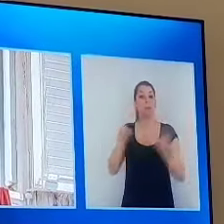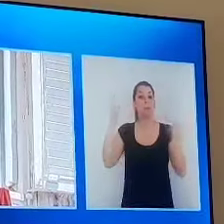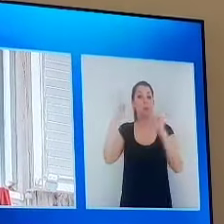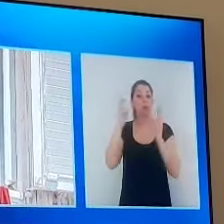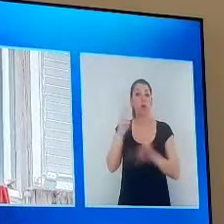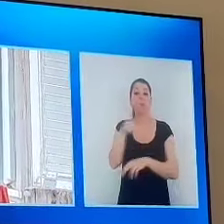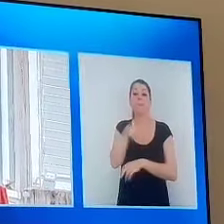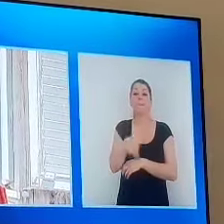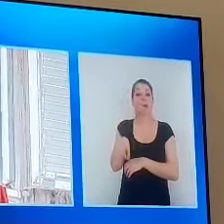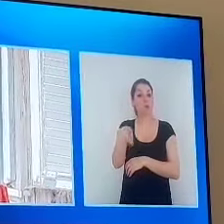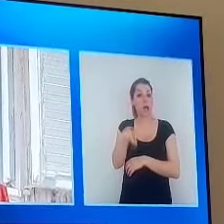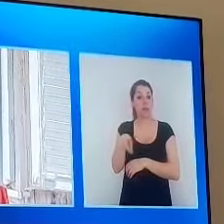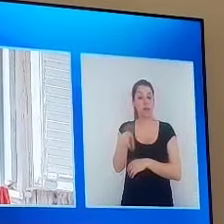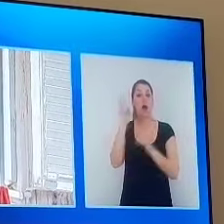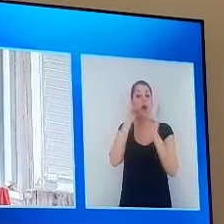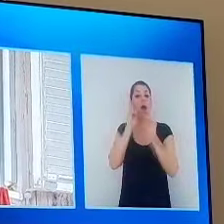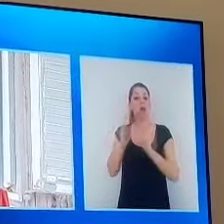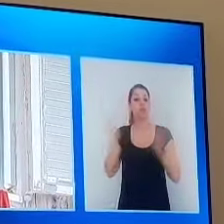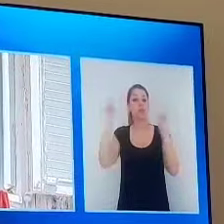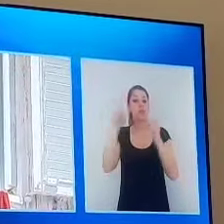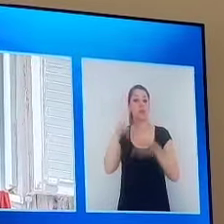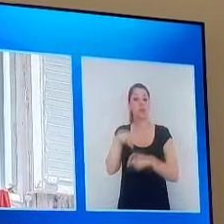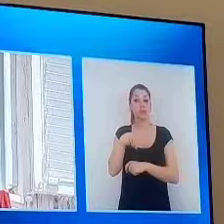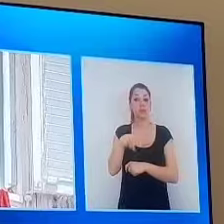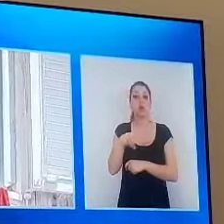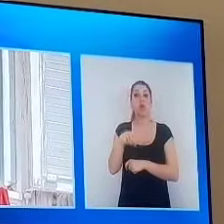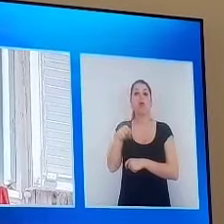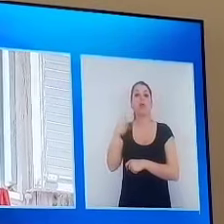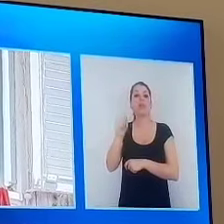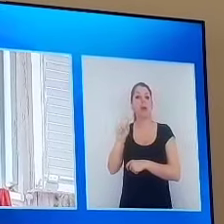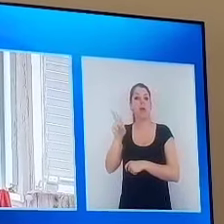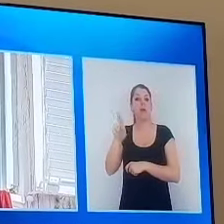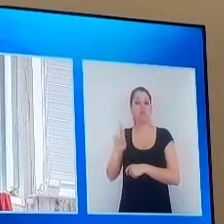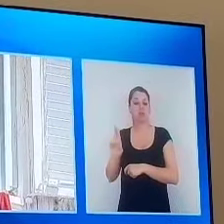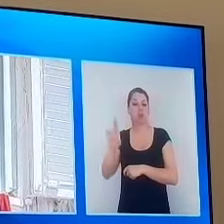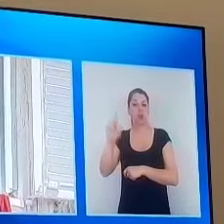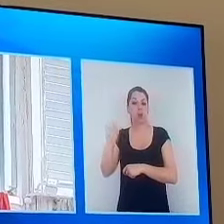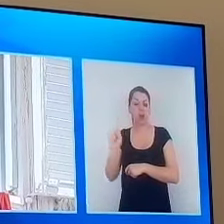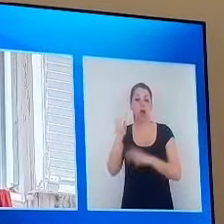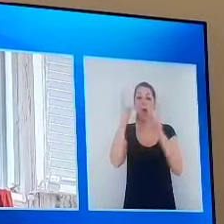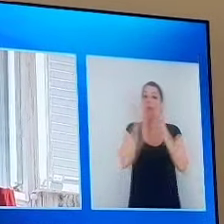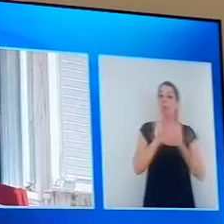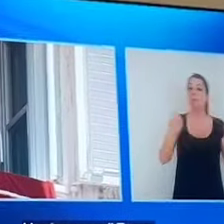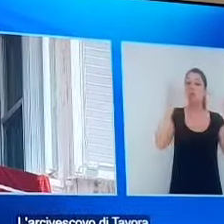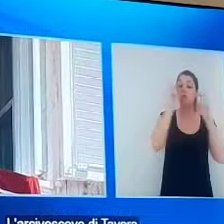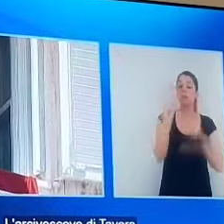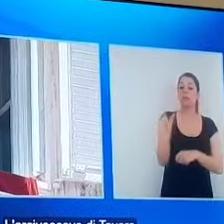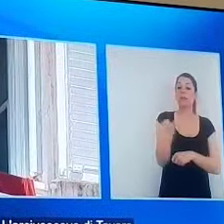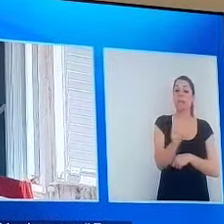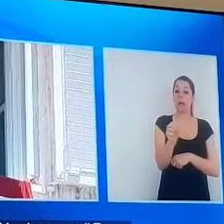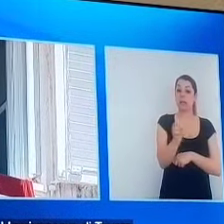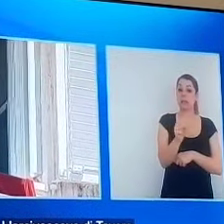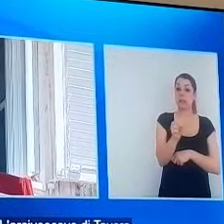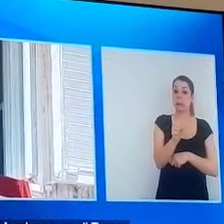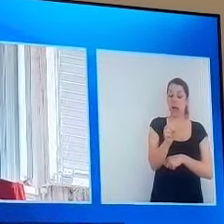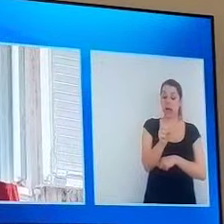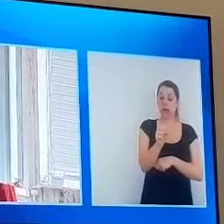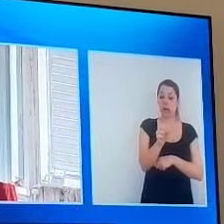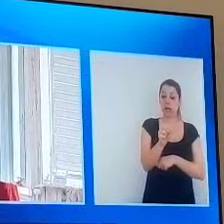Servando, Archivéscovo de Cuyatorre de Tábora, Monseñor Sebastián Francesco,